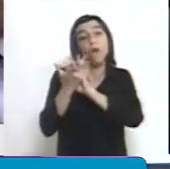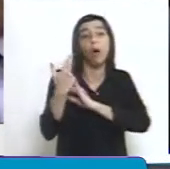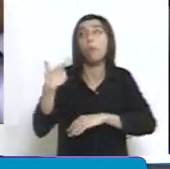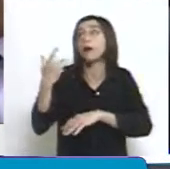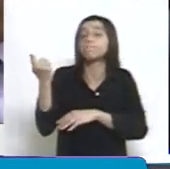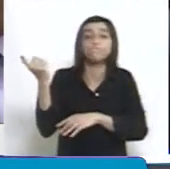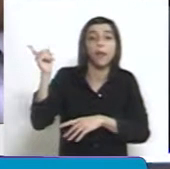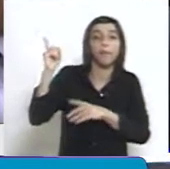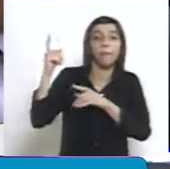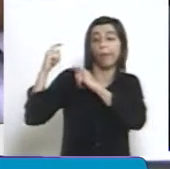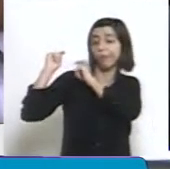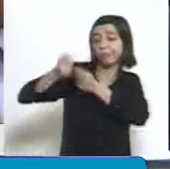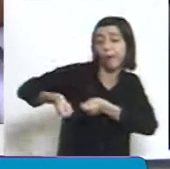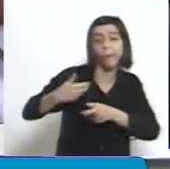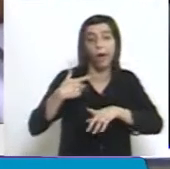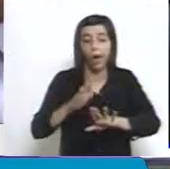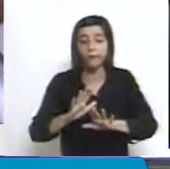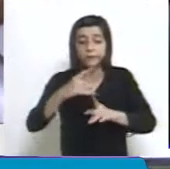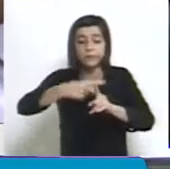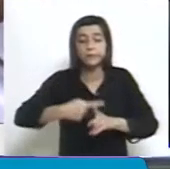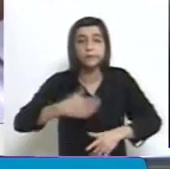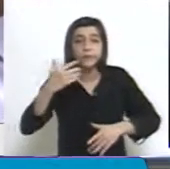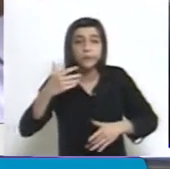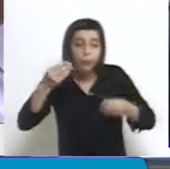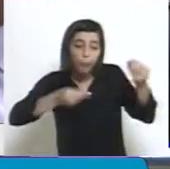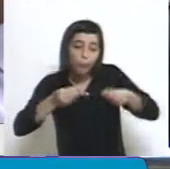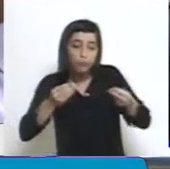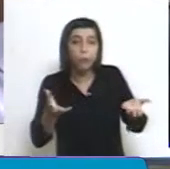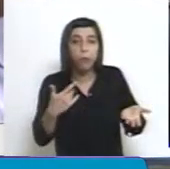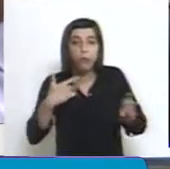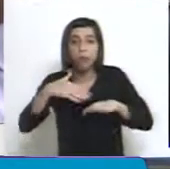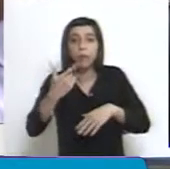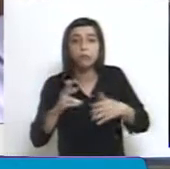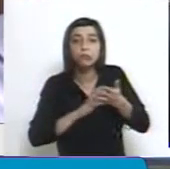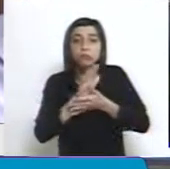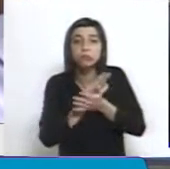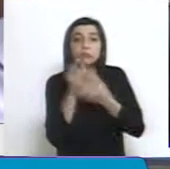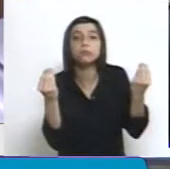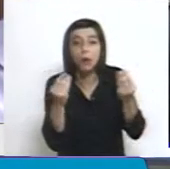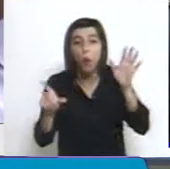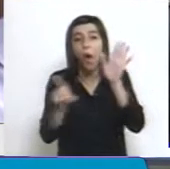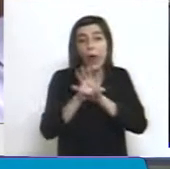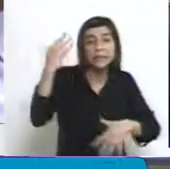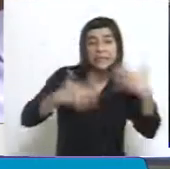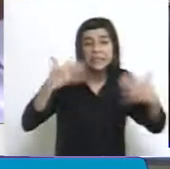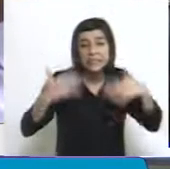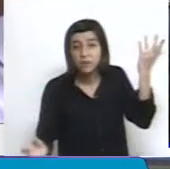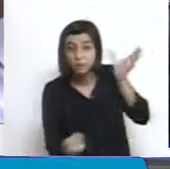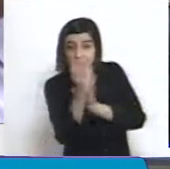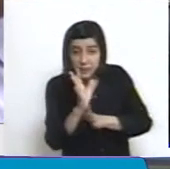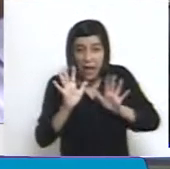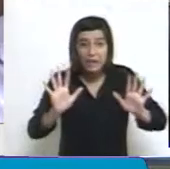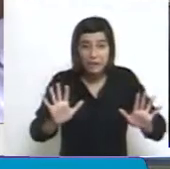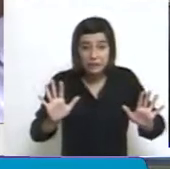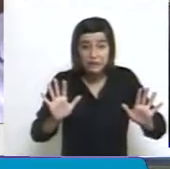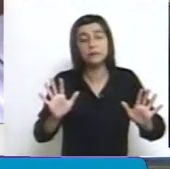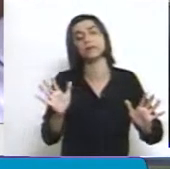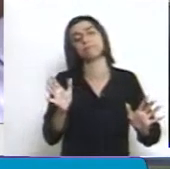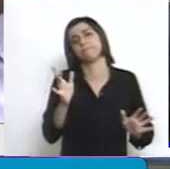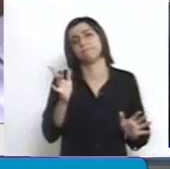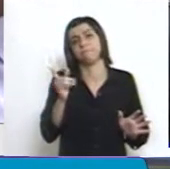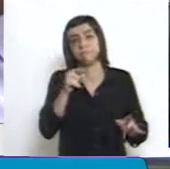facultades delegadas a partir de la ley de emergencia. La verdad es que nos parece un error. A lo mejor se pretende que el